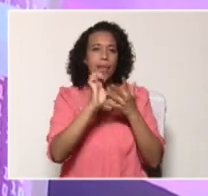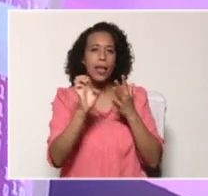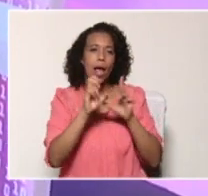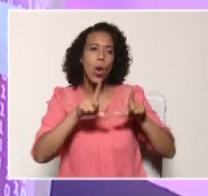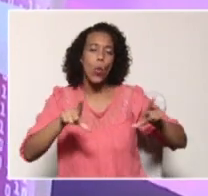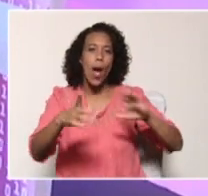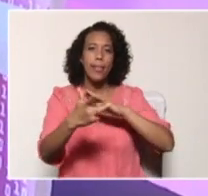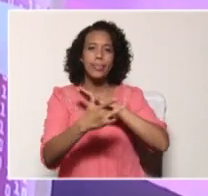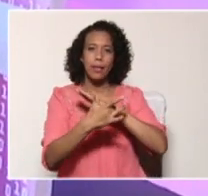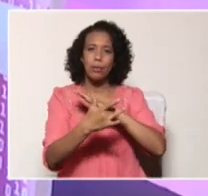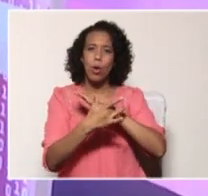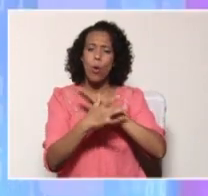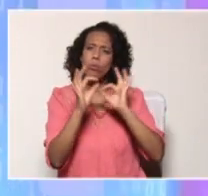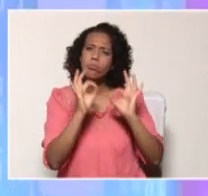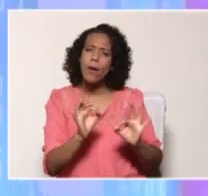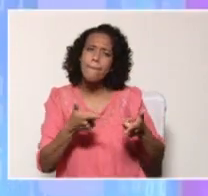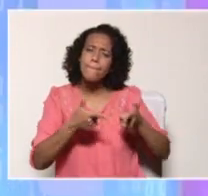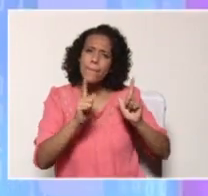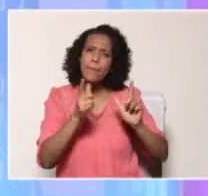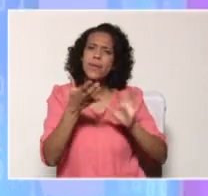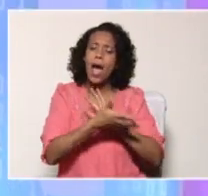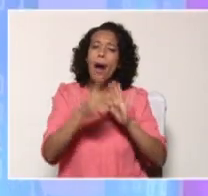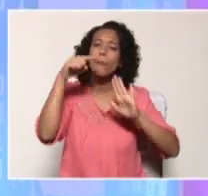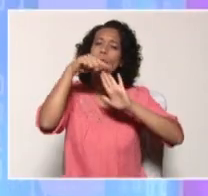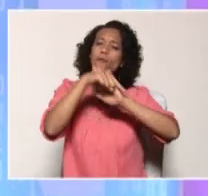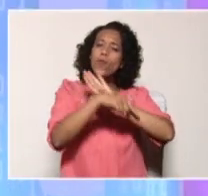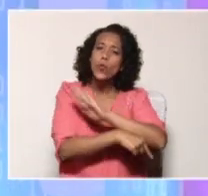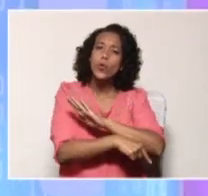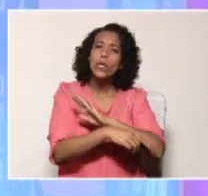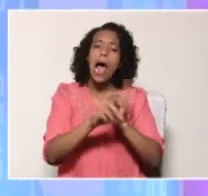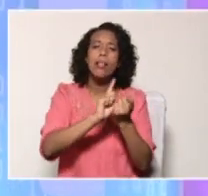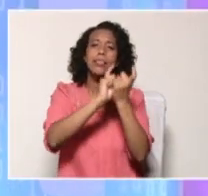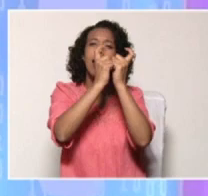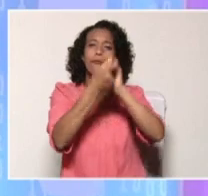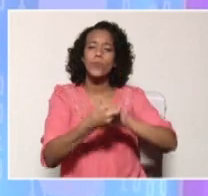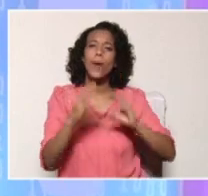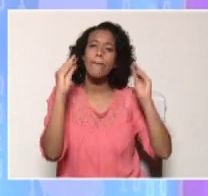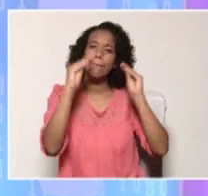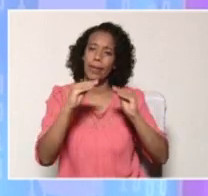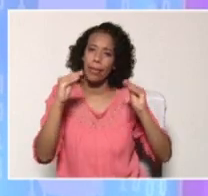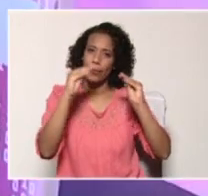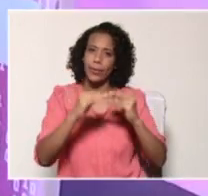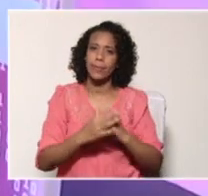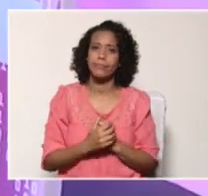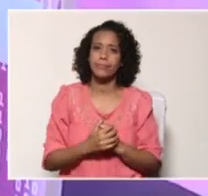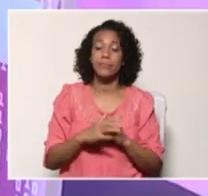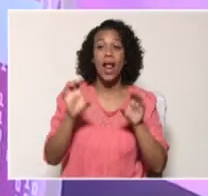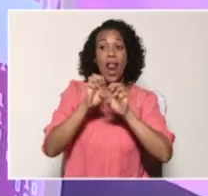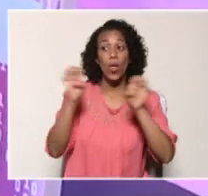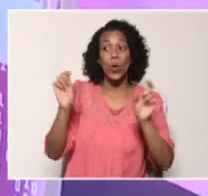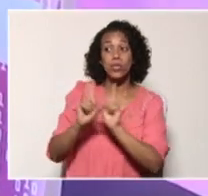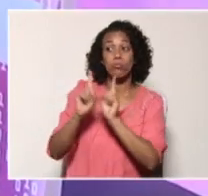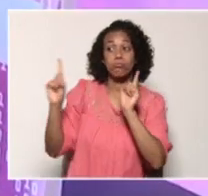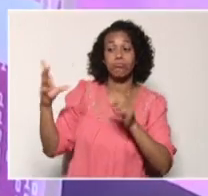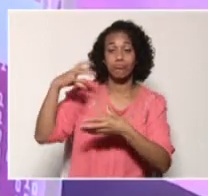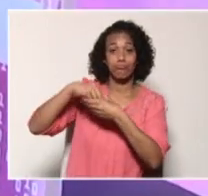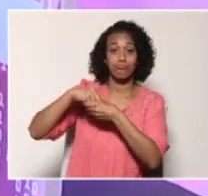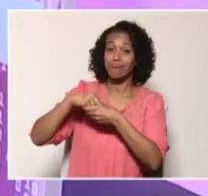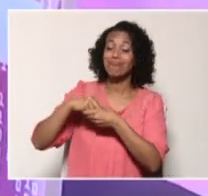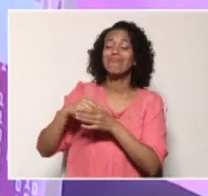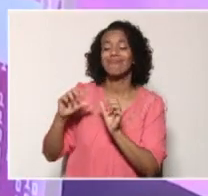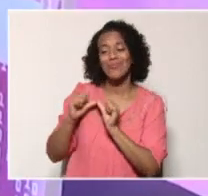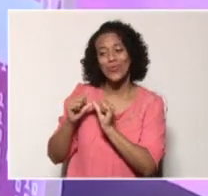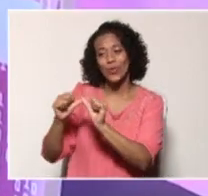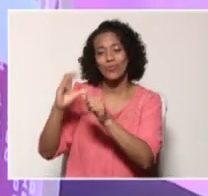el ámbito tecnológico para permitir profundizar la transformación pedagógica. La educación a distancia no se